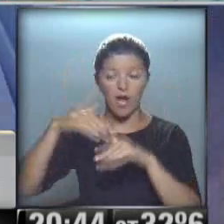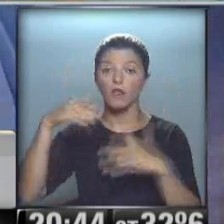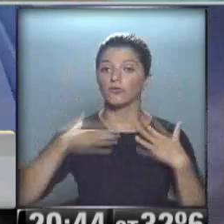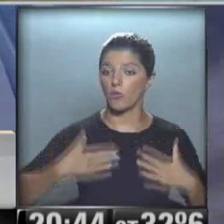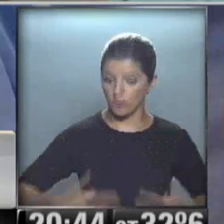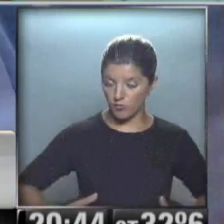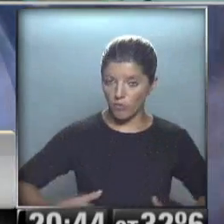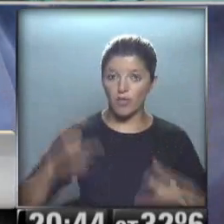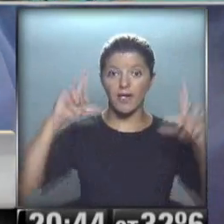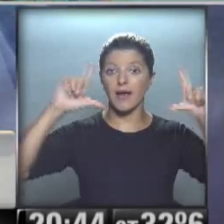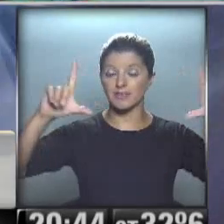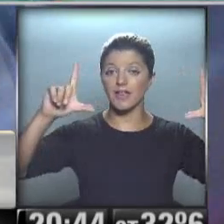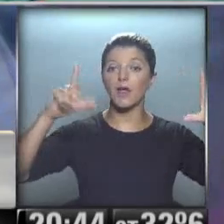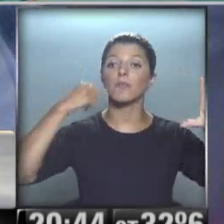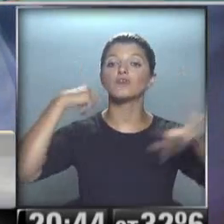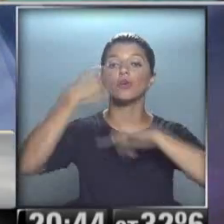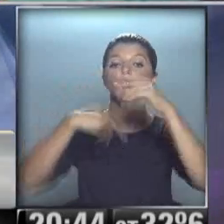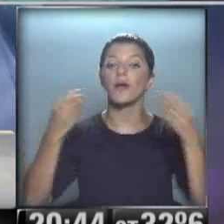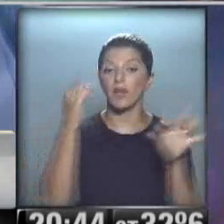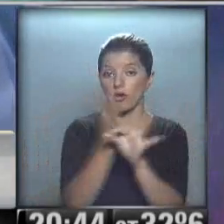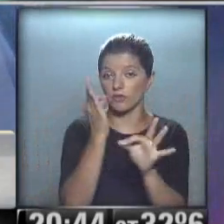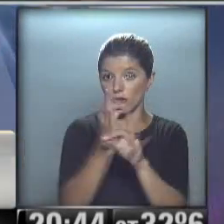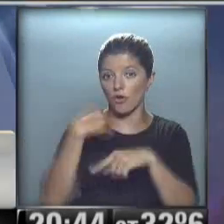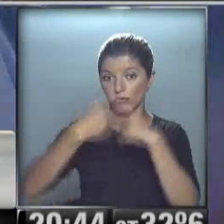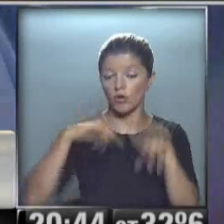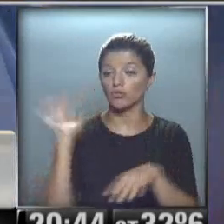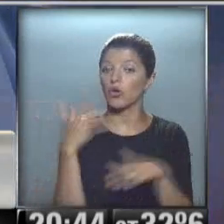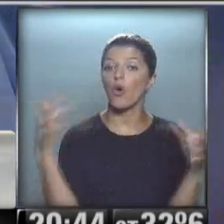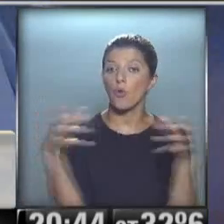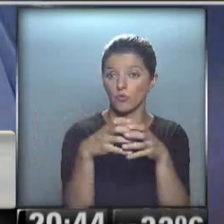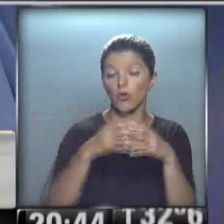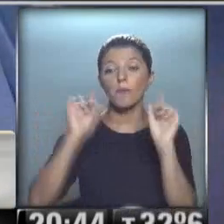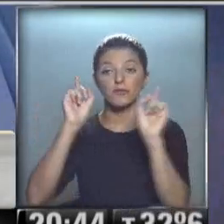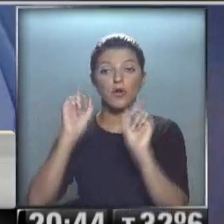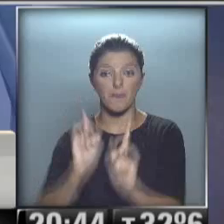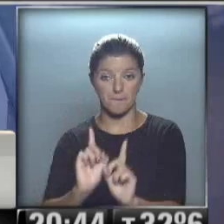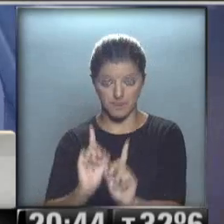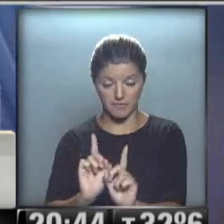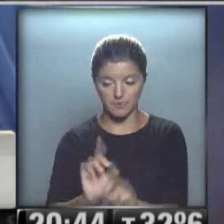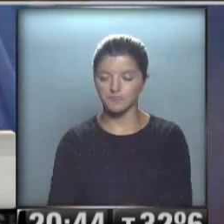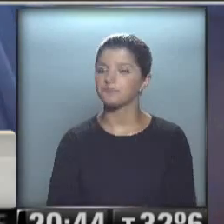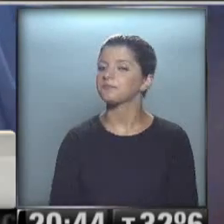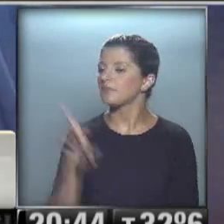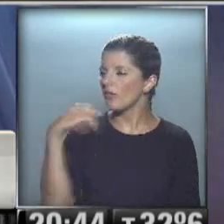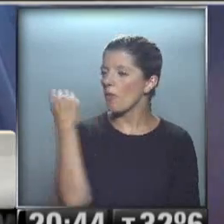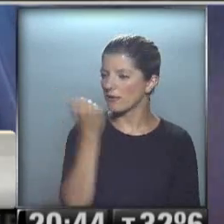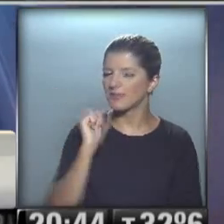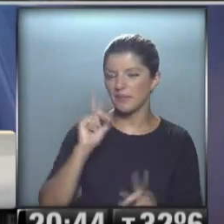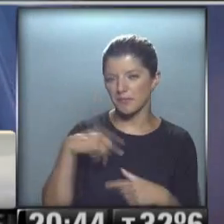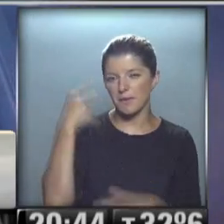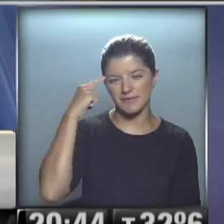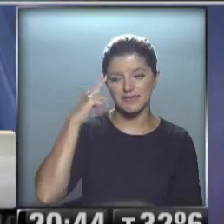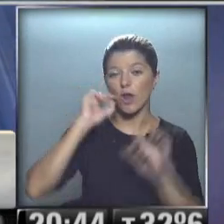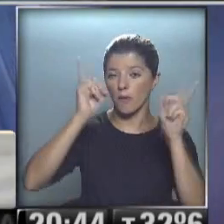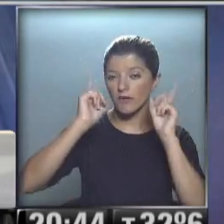carteles, porque lo que ellos quieren es continuar en el colegio, todos juntos con sus profesores. Esto es importante, ¿no? Destacar la unión de los